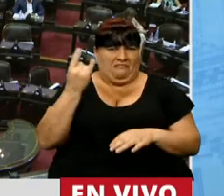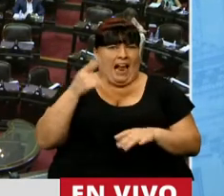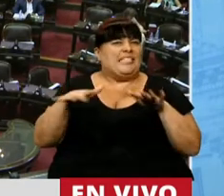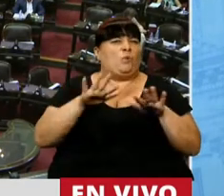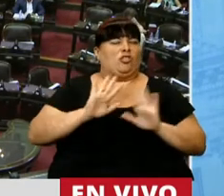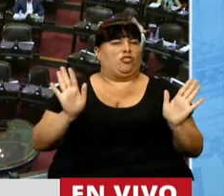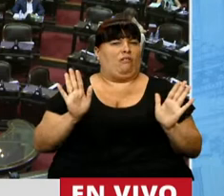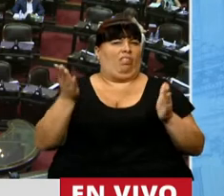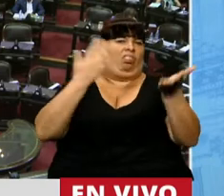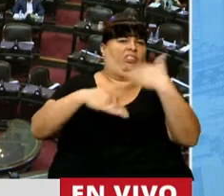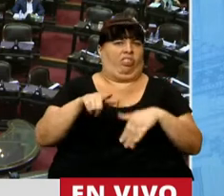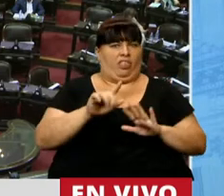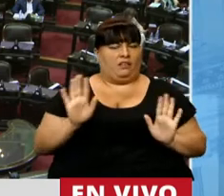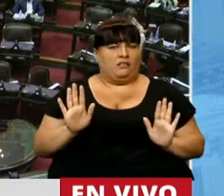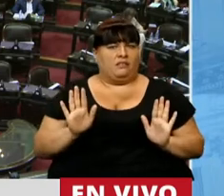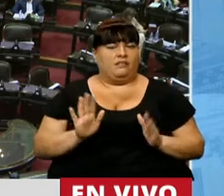de la situación.